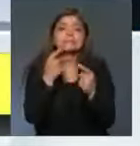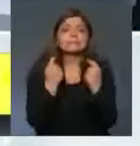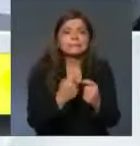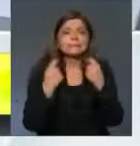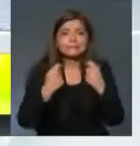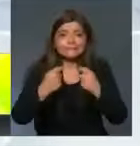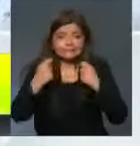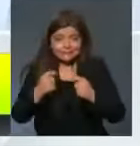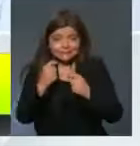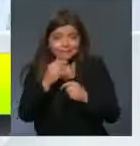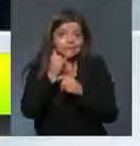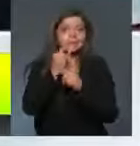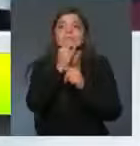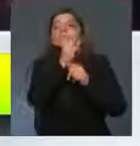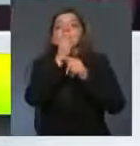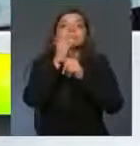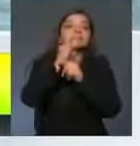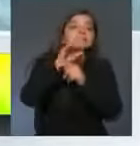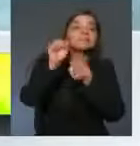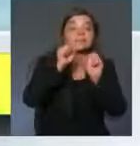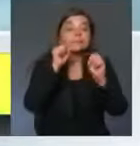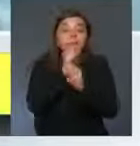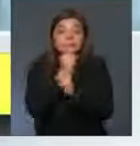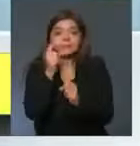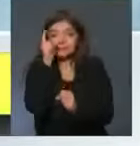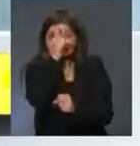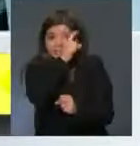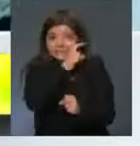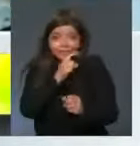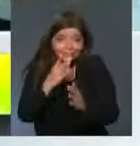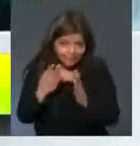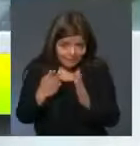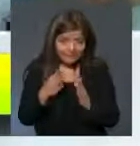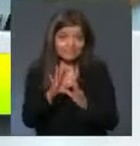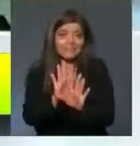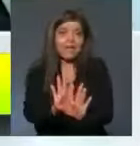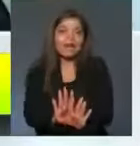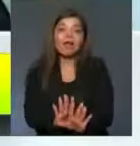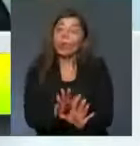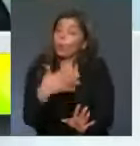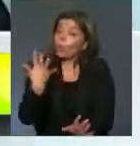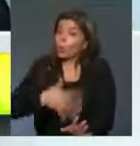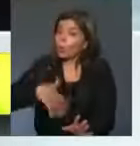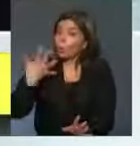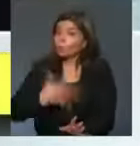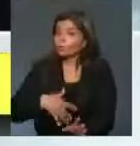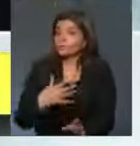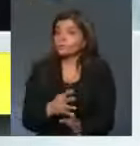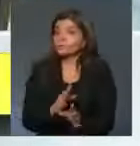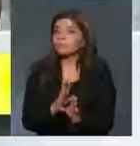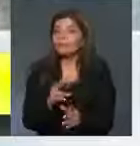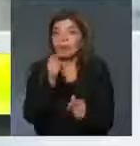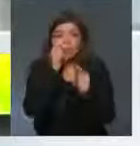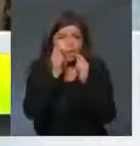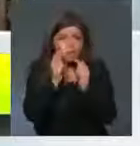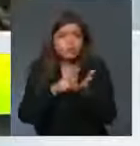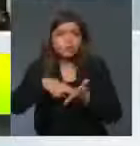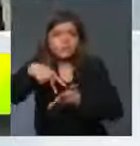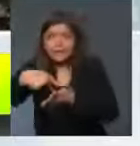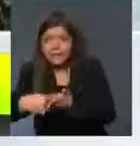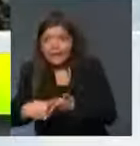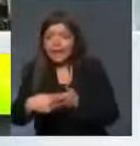además no van mirando. No, los pueden mirando por la cámara y no ven nada. Es un arte. Se pueden caer, ¿no? Es peligroso también. No, sí.